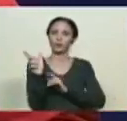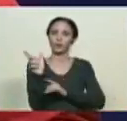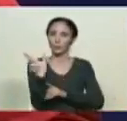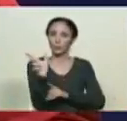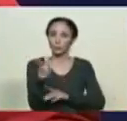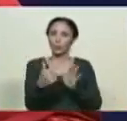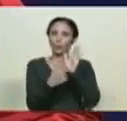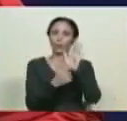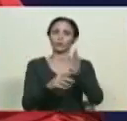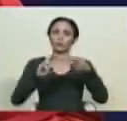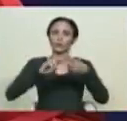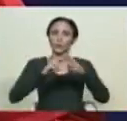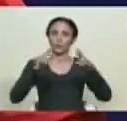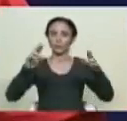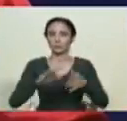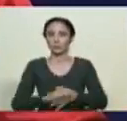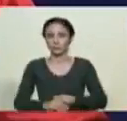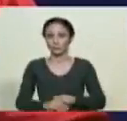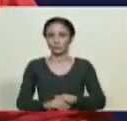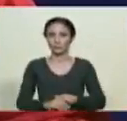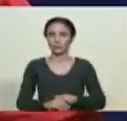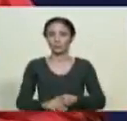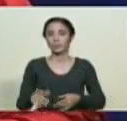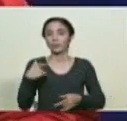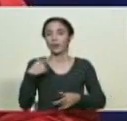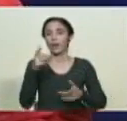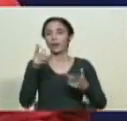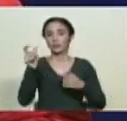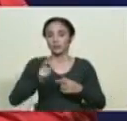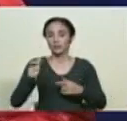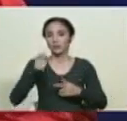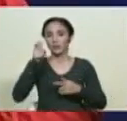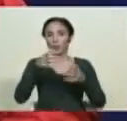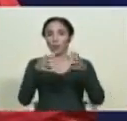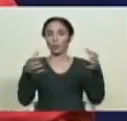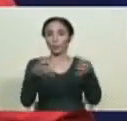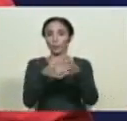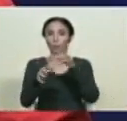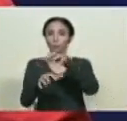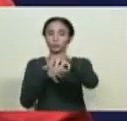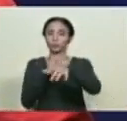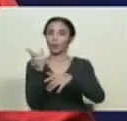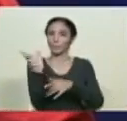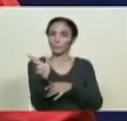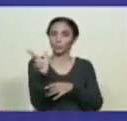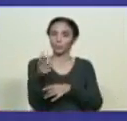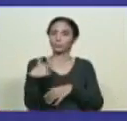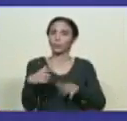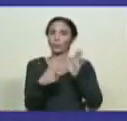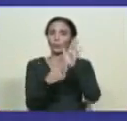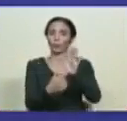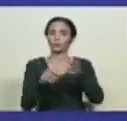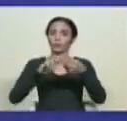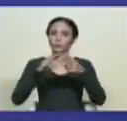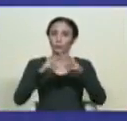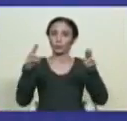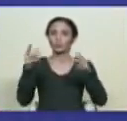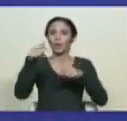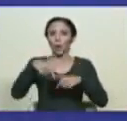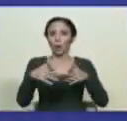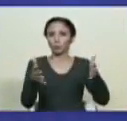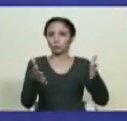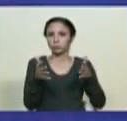Venezuela. Hasta para hacer la paz se requieren de ejércitos. Y el PSUV es el ejército de la paz en Venezuela. De manera que lo de hoy ha sido un